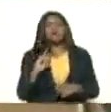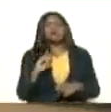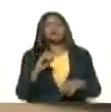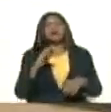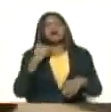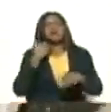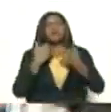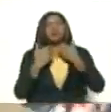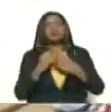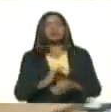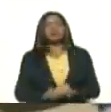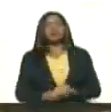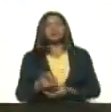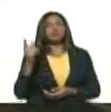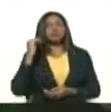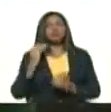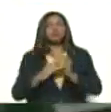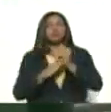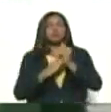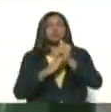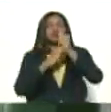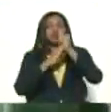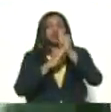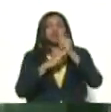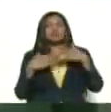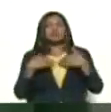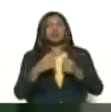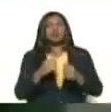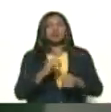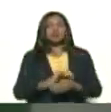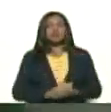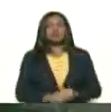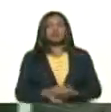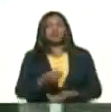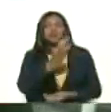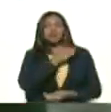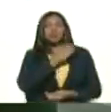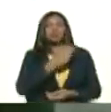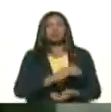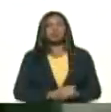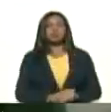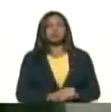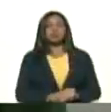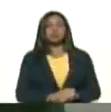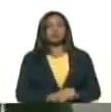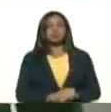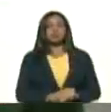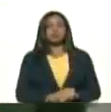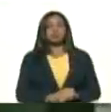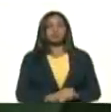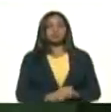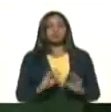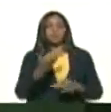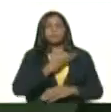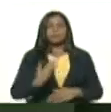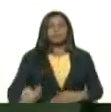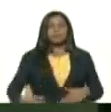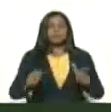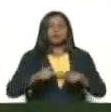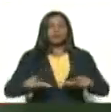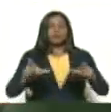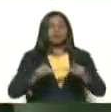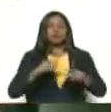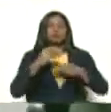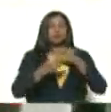Fresel, directora única de salud del Estado Táchira. ¿Qué nos dice, coronela Fresel? En efecto, comandante presidente, en este sitio se